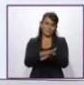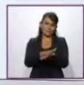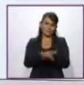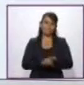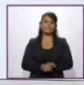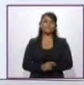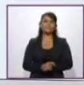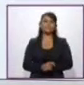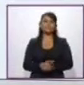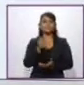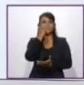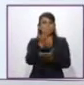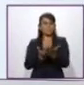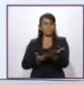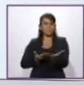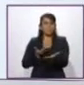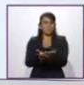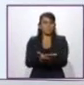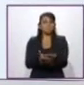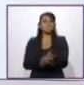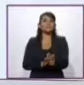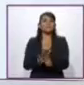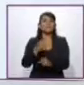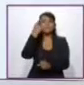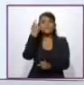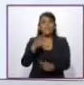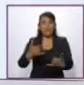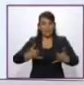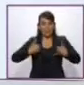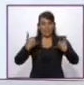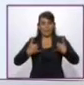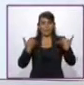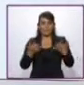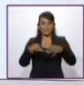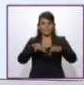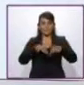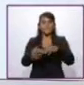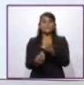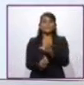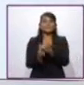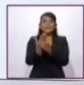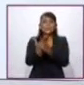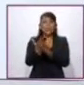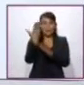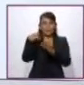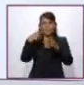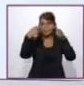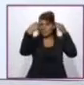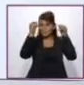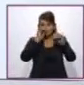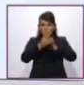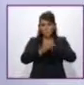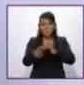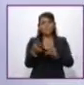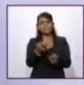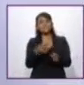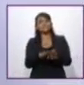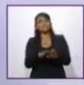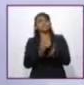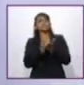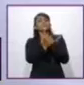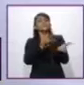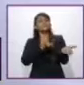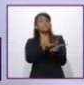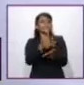¿cuál es su propuesta para la creación de nuevos empleos para los jóvenes recién egresados de las universidades? Adelante.